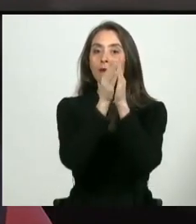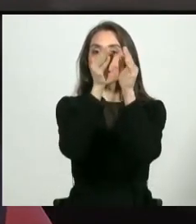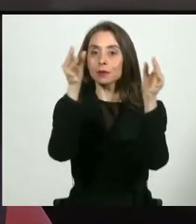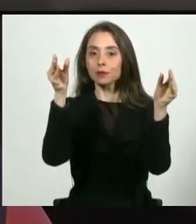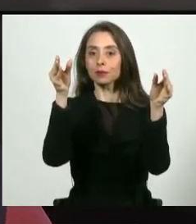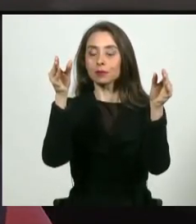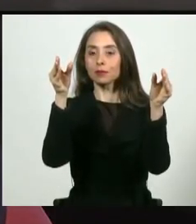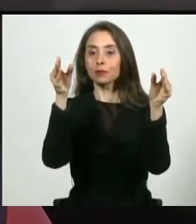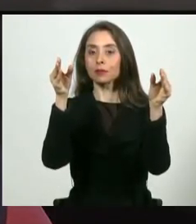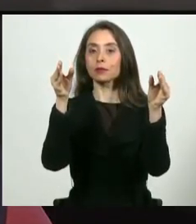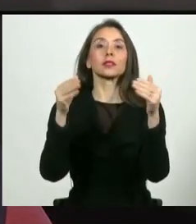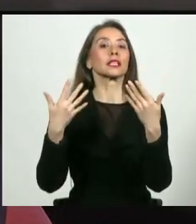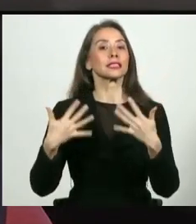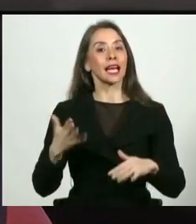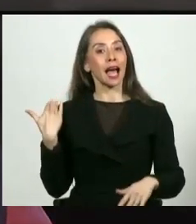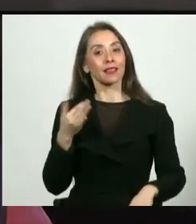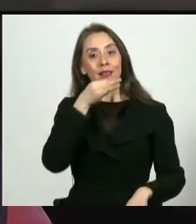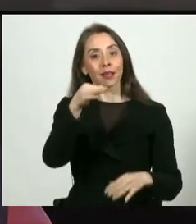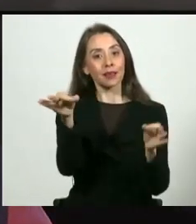en relación a lo ya dicho.